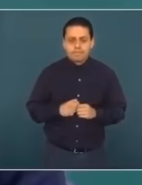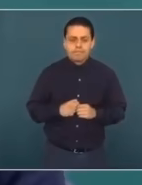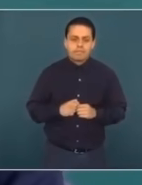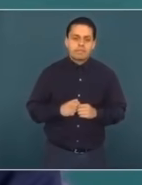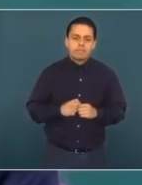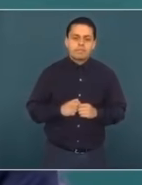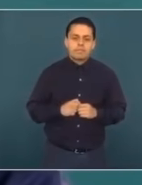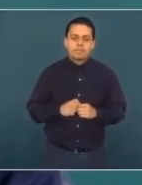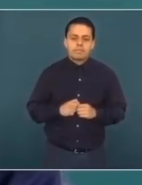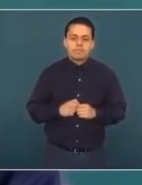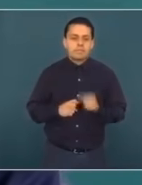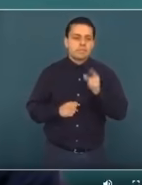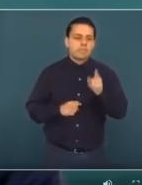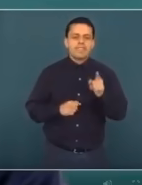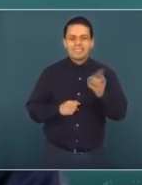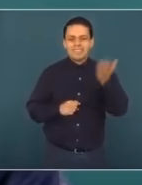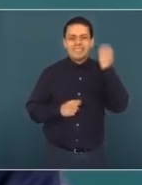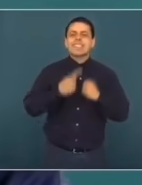la denuncia